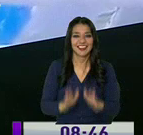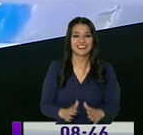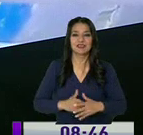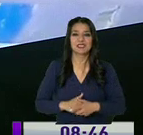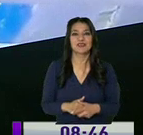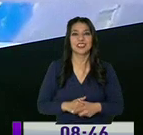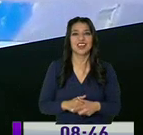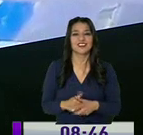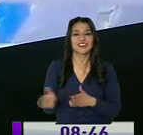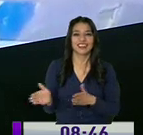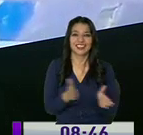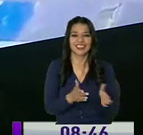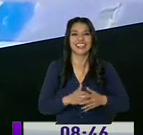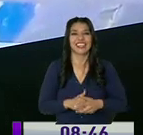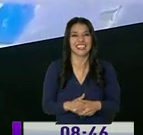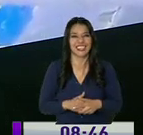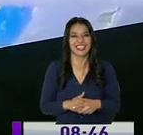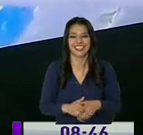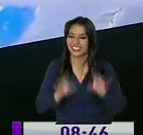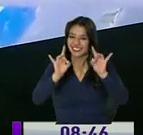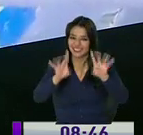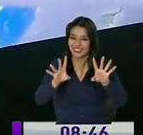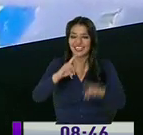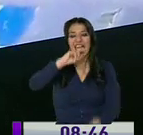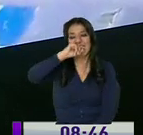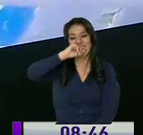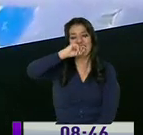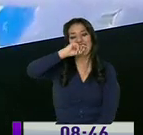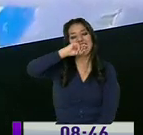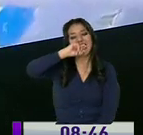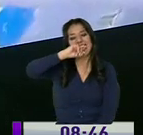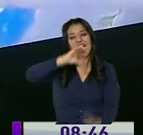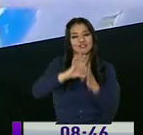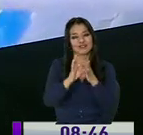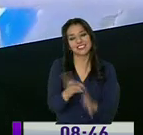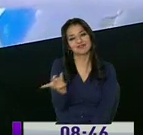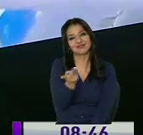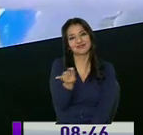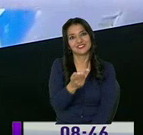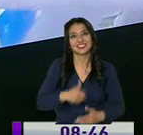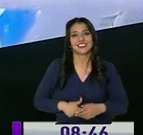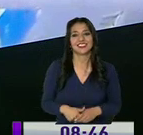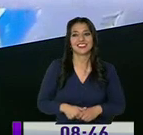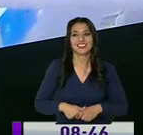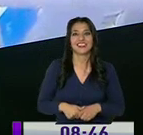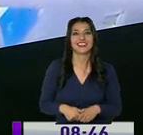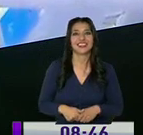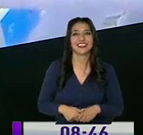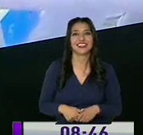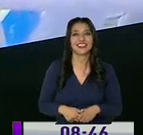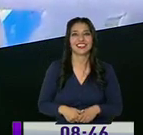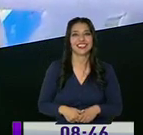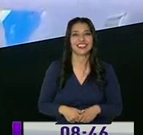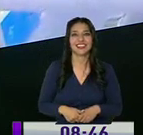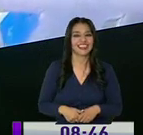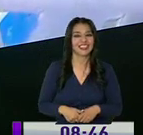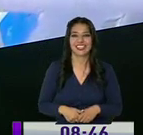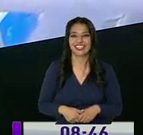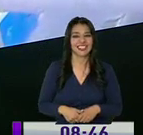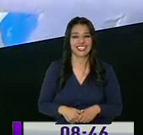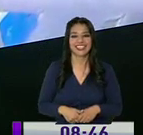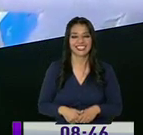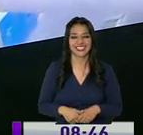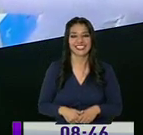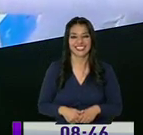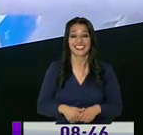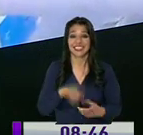esta semana. Pero suerte, envidia sana, señor Álvarez, señorita Corral. Doctor Castamen, pero claro,